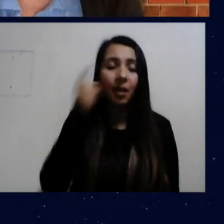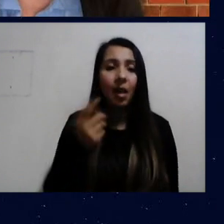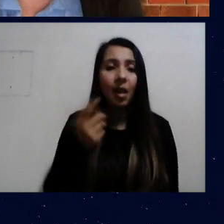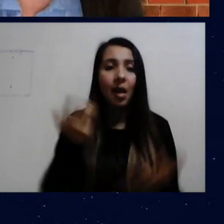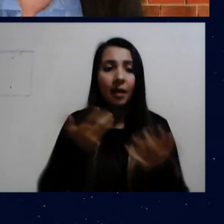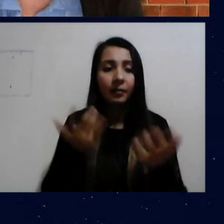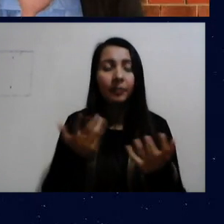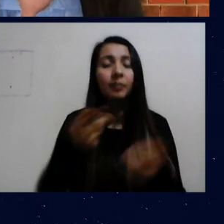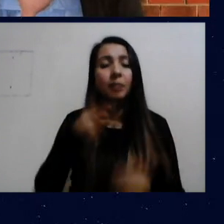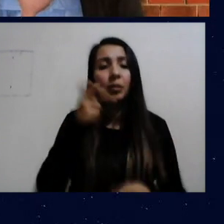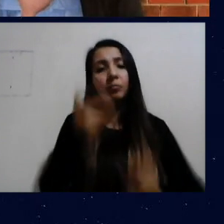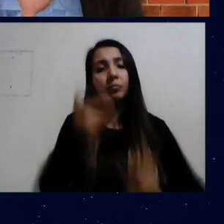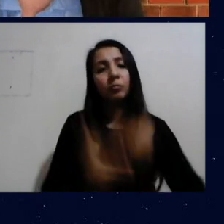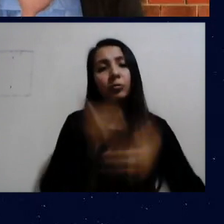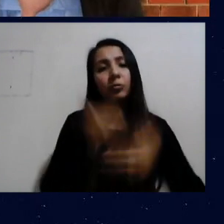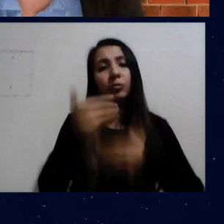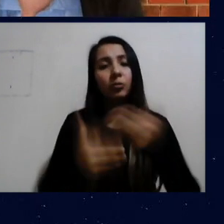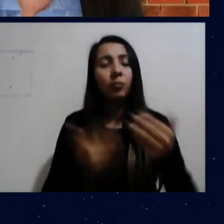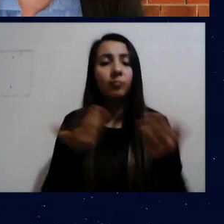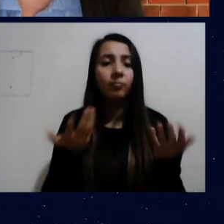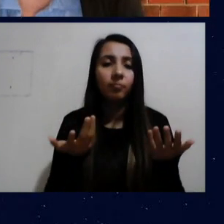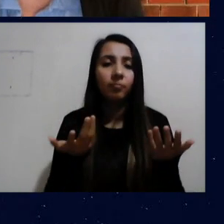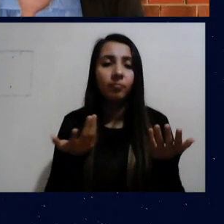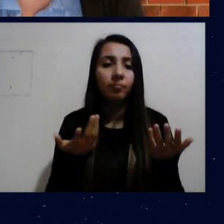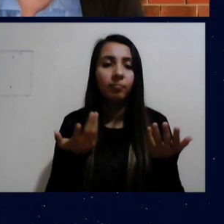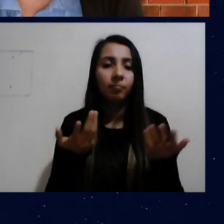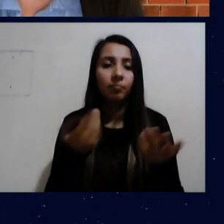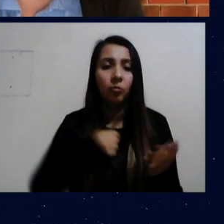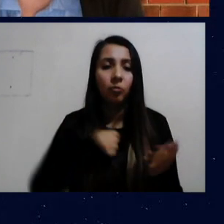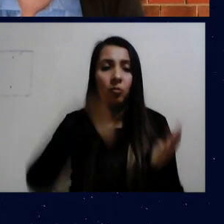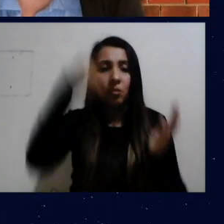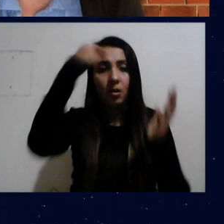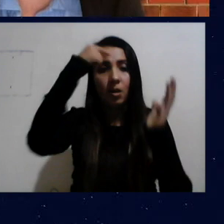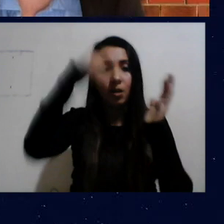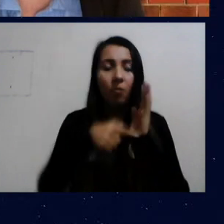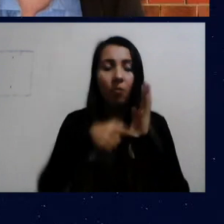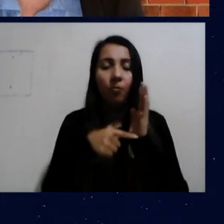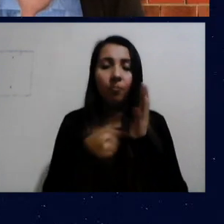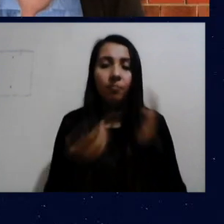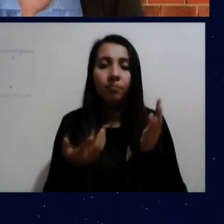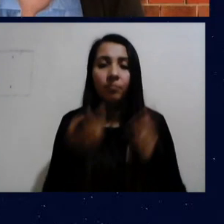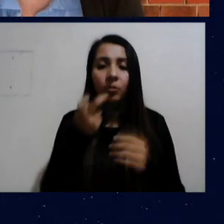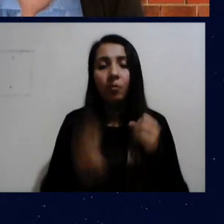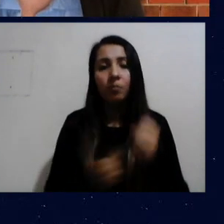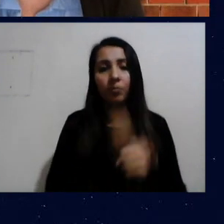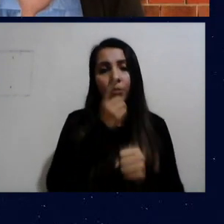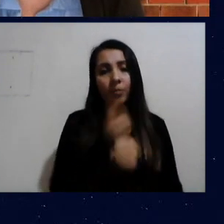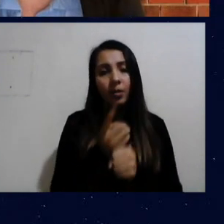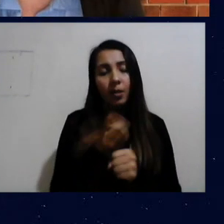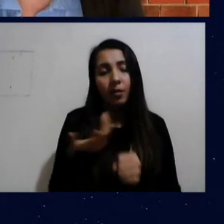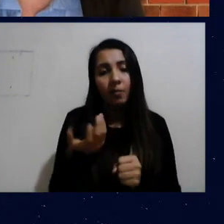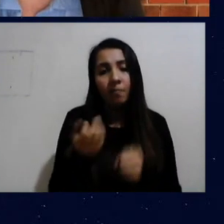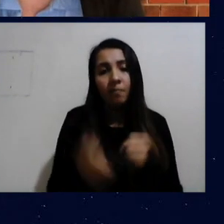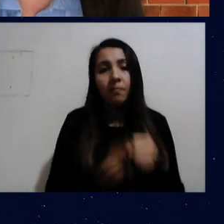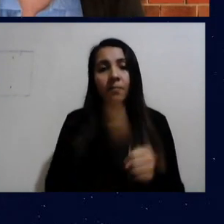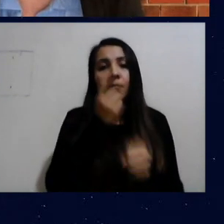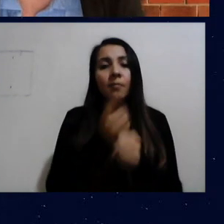es una oportunidad única, porque no va a ser fácil detectar de manera remota